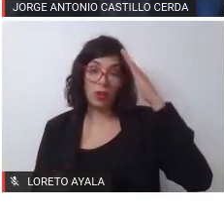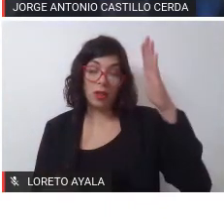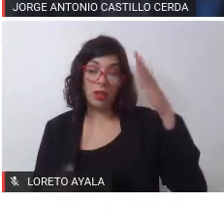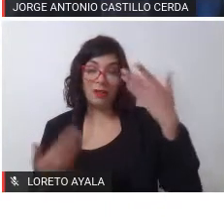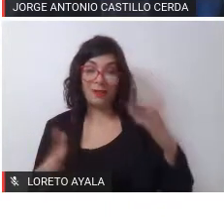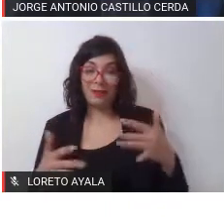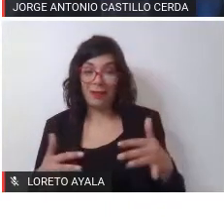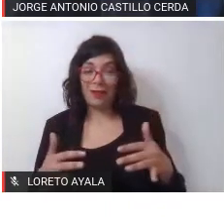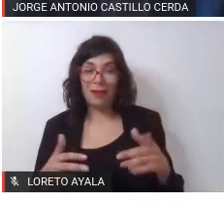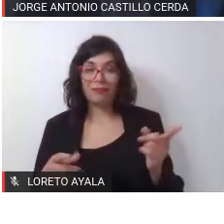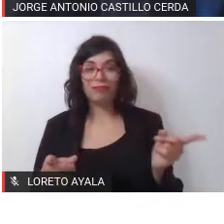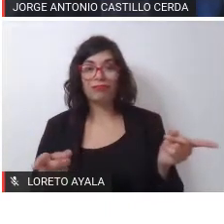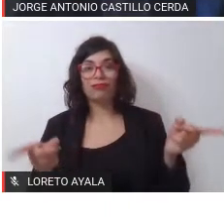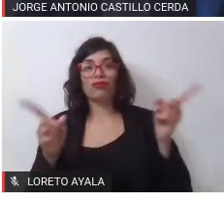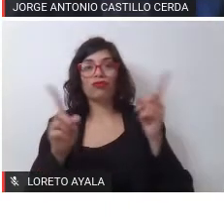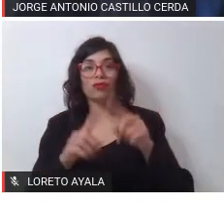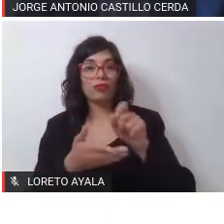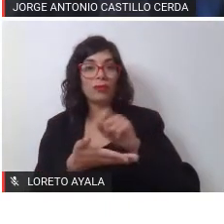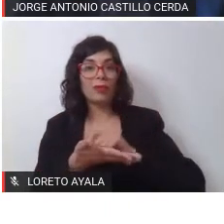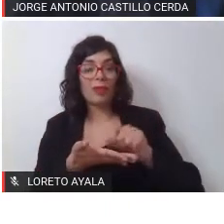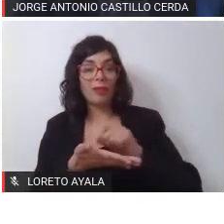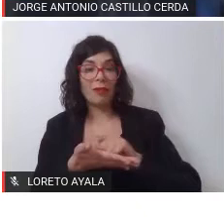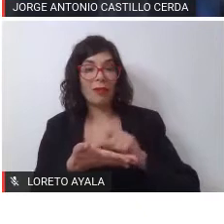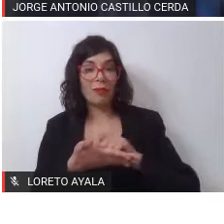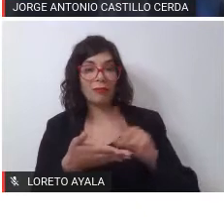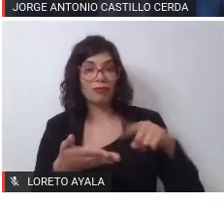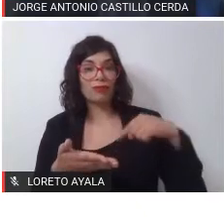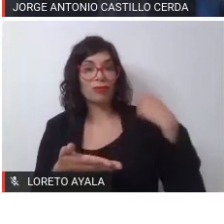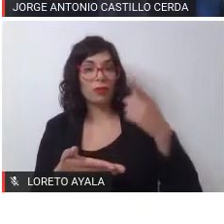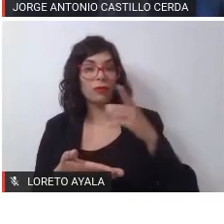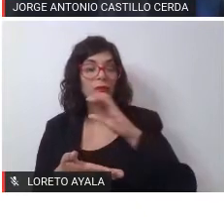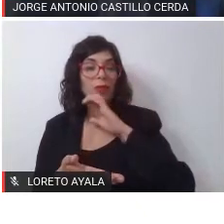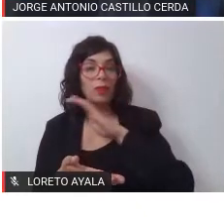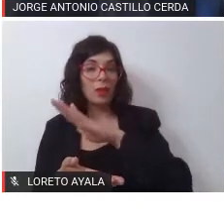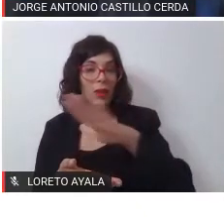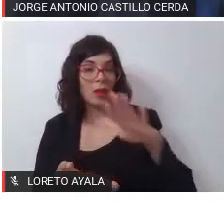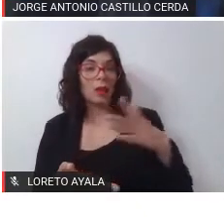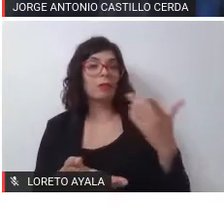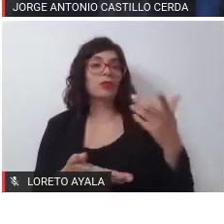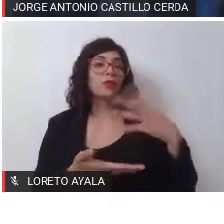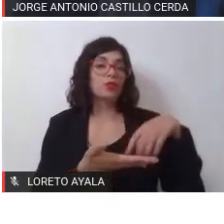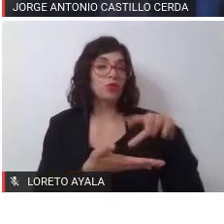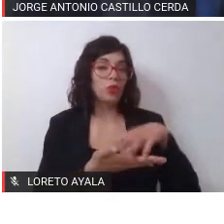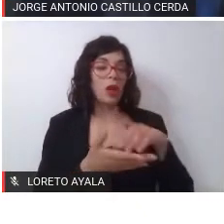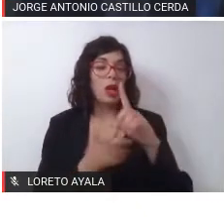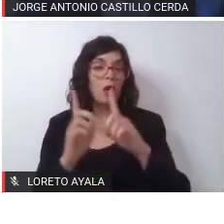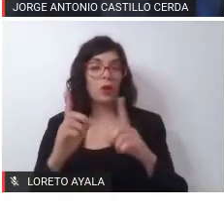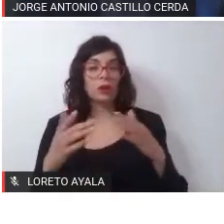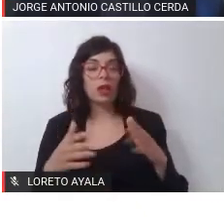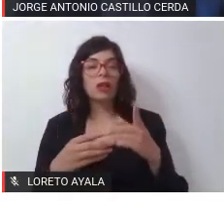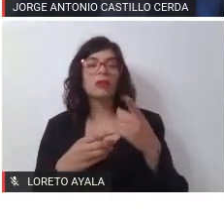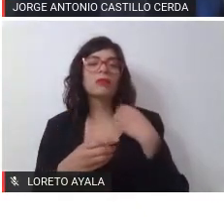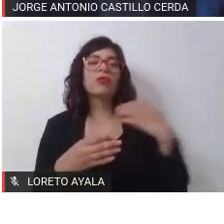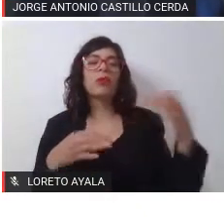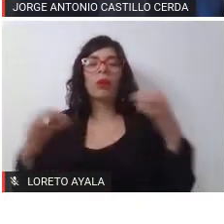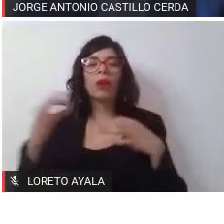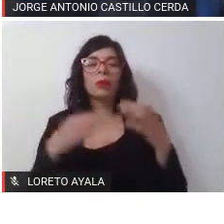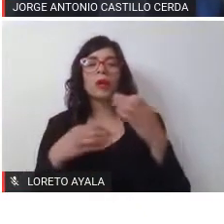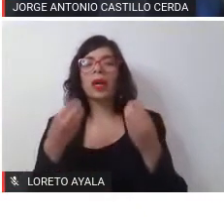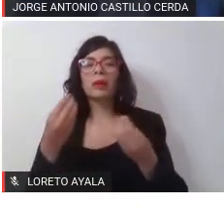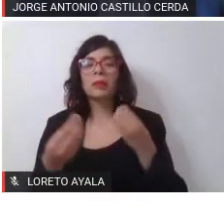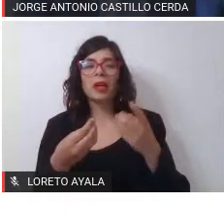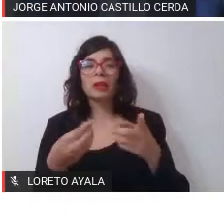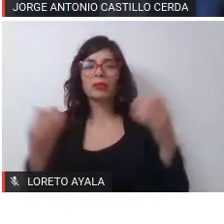retornaron a clases presenciales, ya sea del mundo rural y del mundo urbano, nos comenten qué está pasando con educación